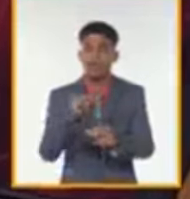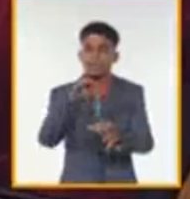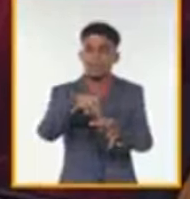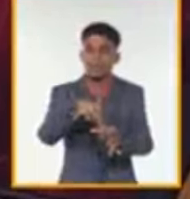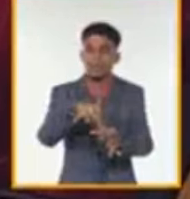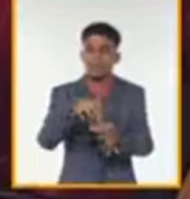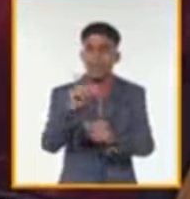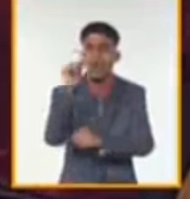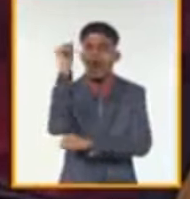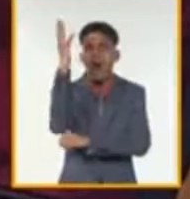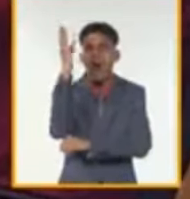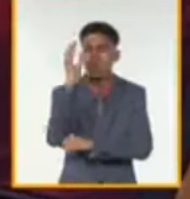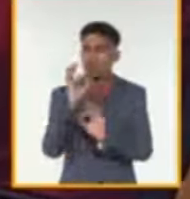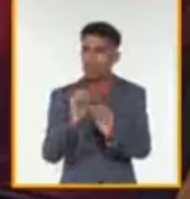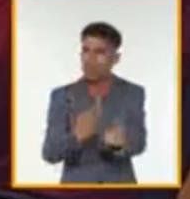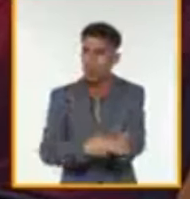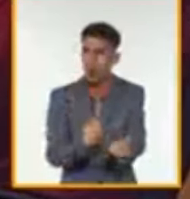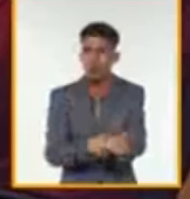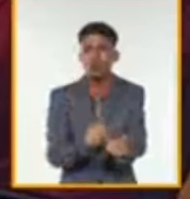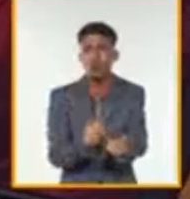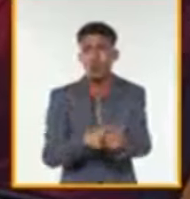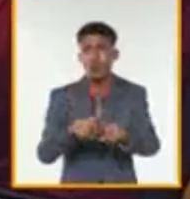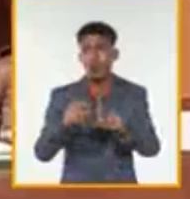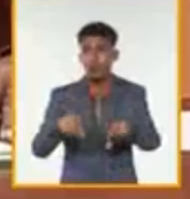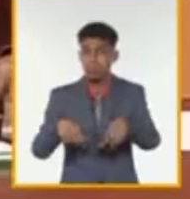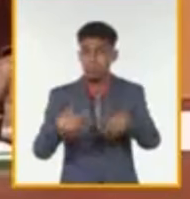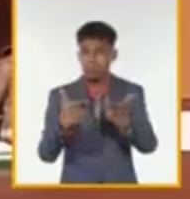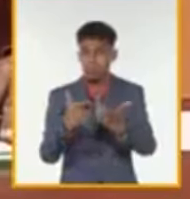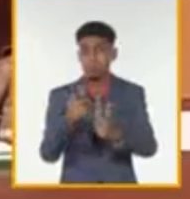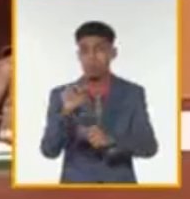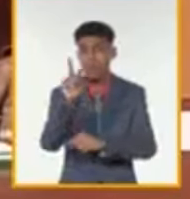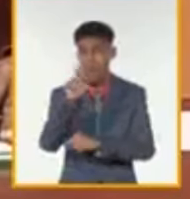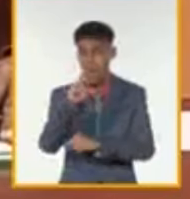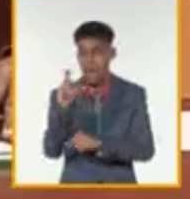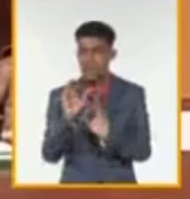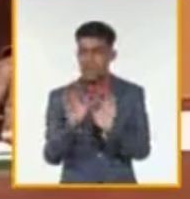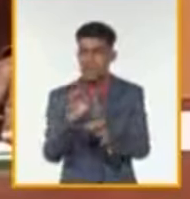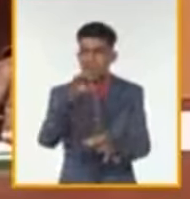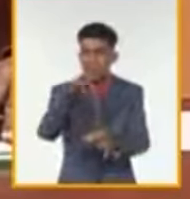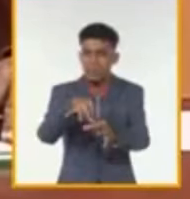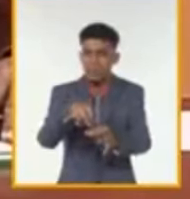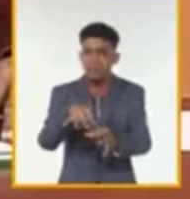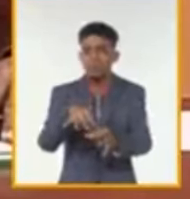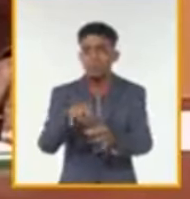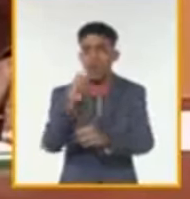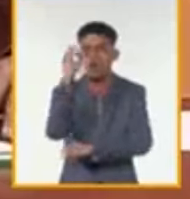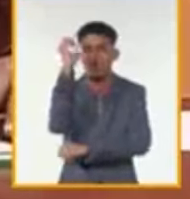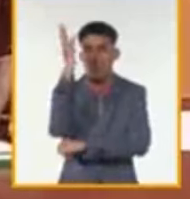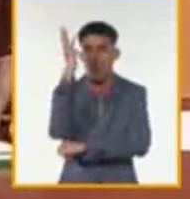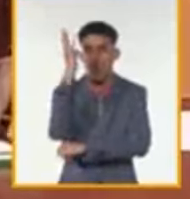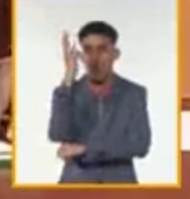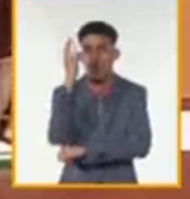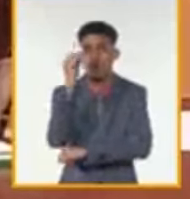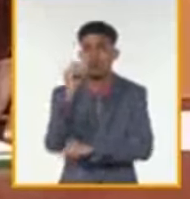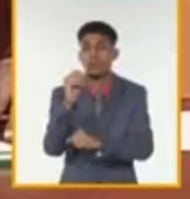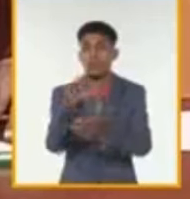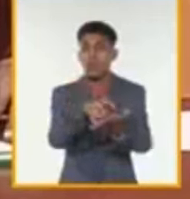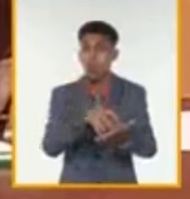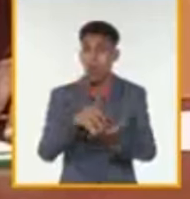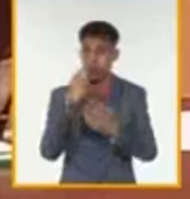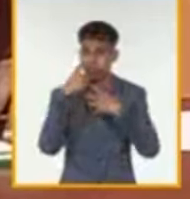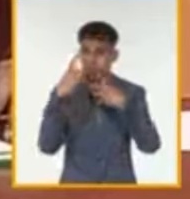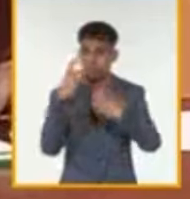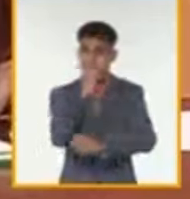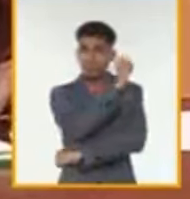algo algo que que es tradición a partir de del aniversario 300 acá en en Santa Clara en el bosque los tamarindo un sitio También emblemático acá en Santa